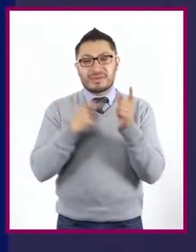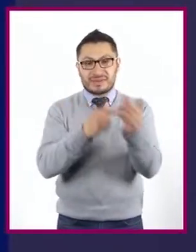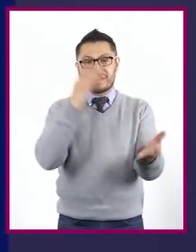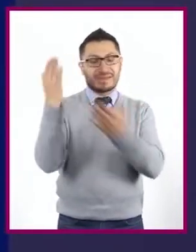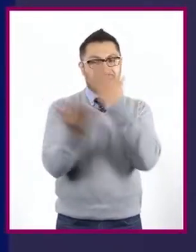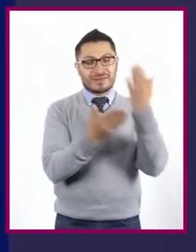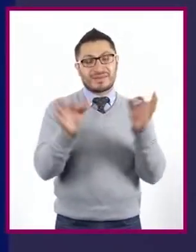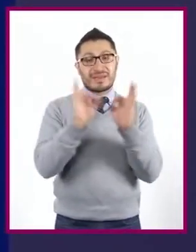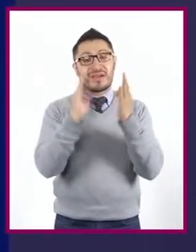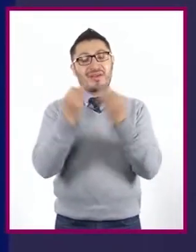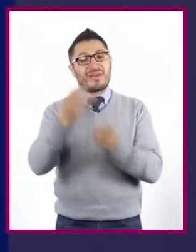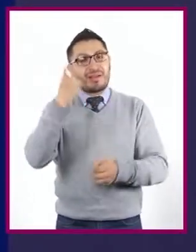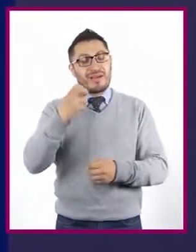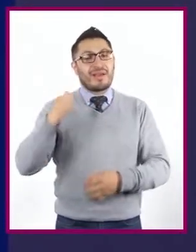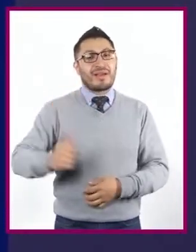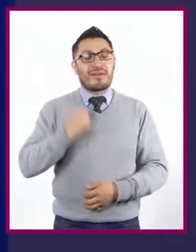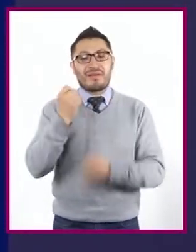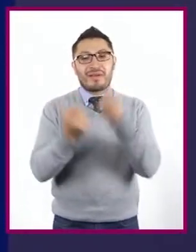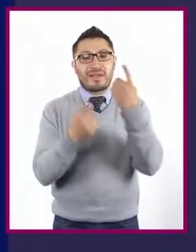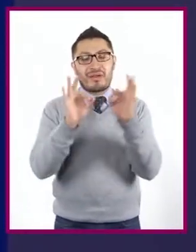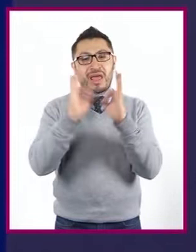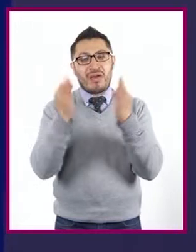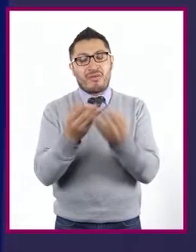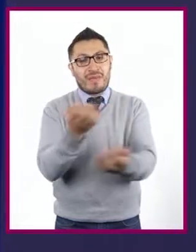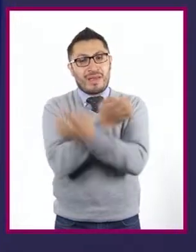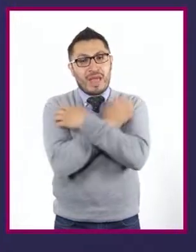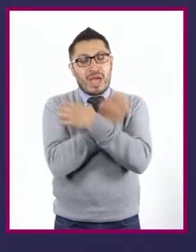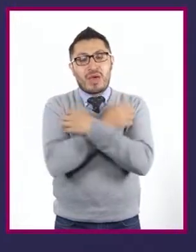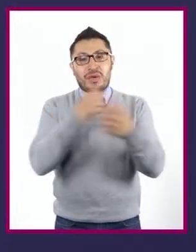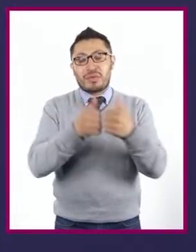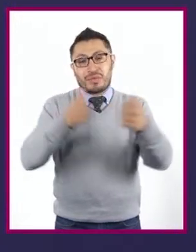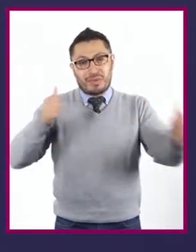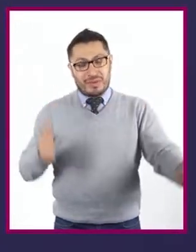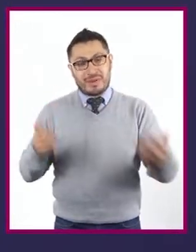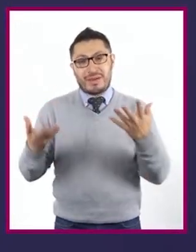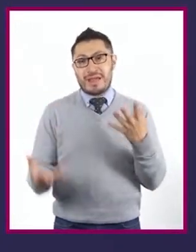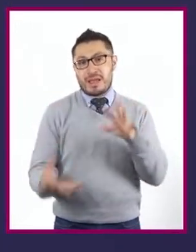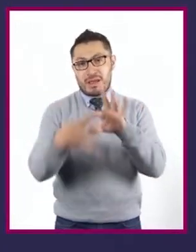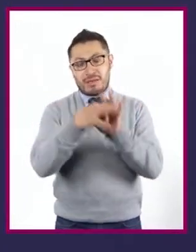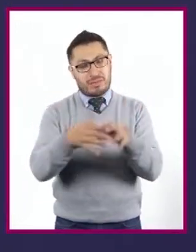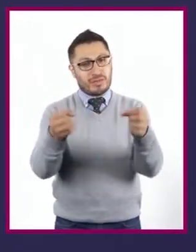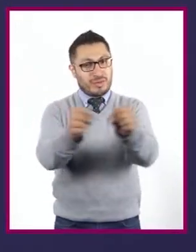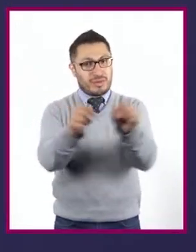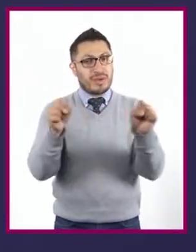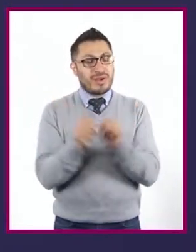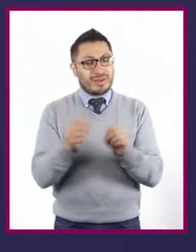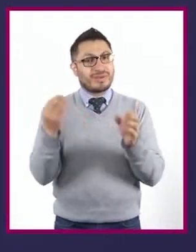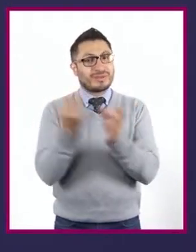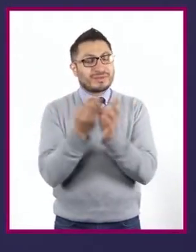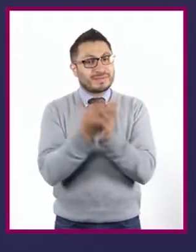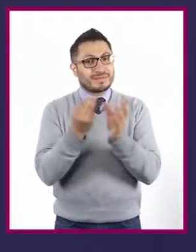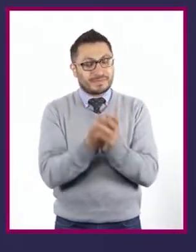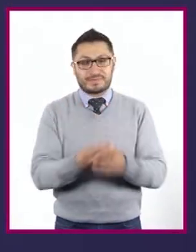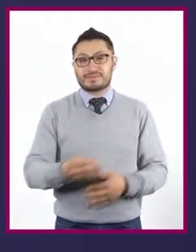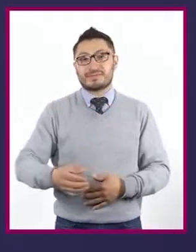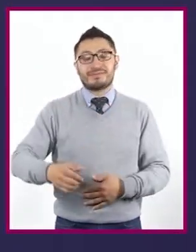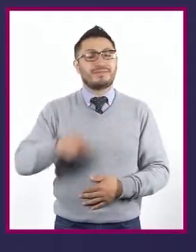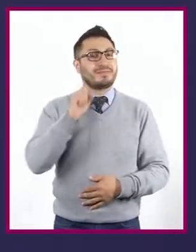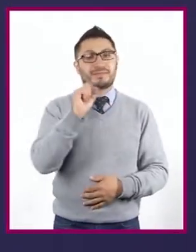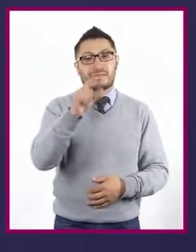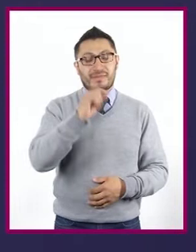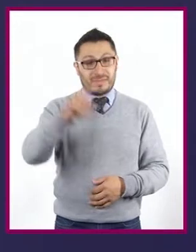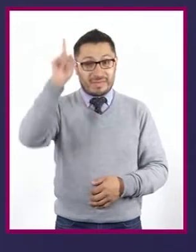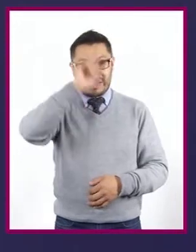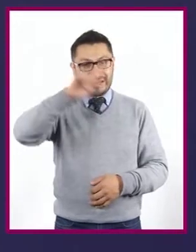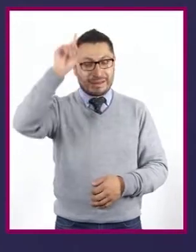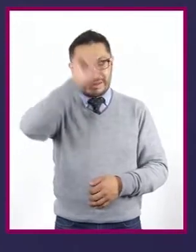cual aprovecha algunos recursos de la educación a distancia y los combina con los del salón de clases. Aprovecho para recomendarles que a la